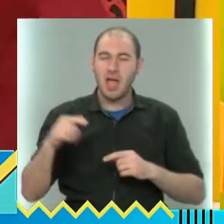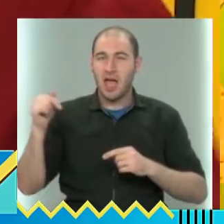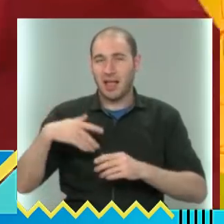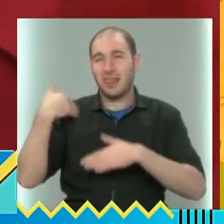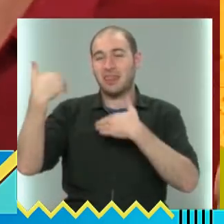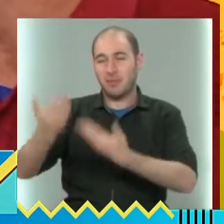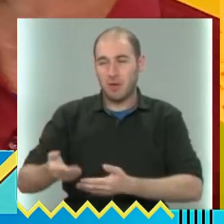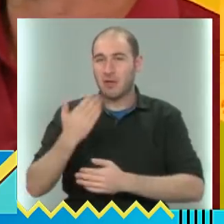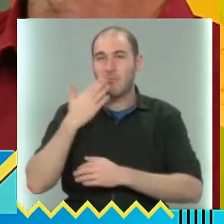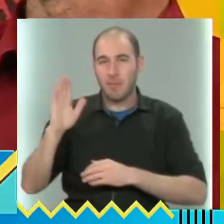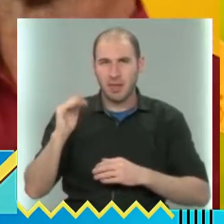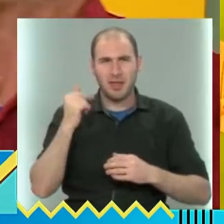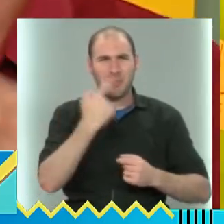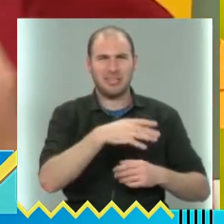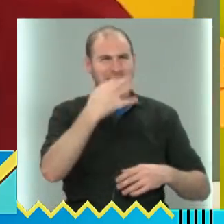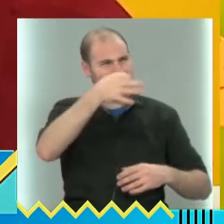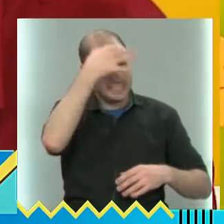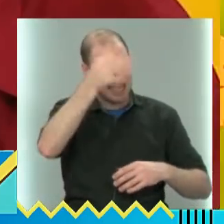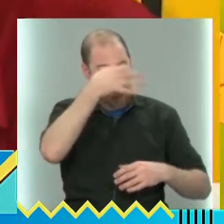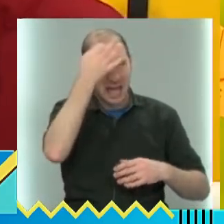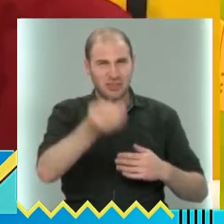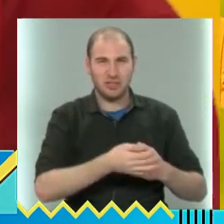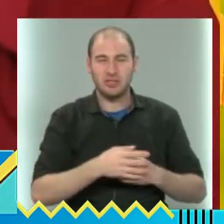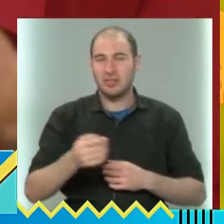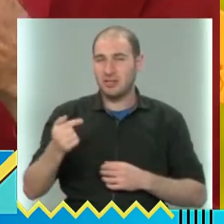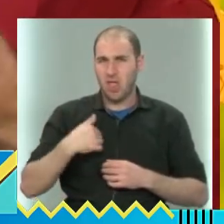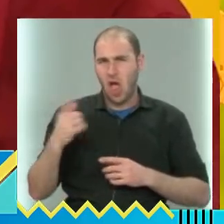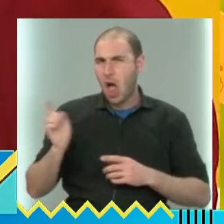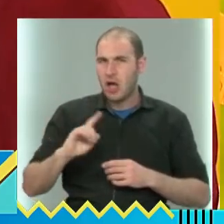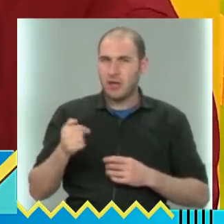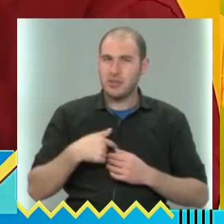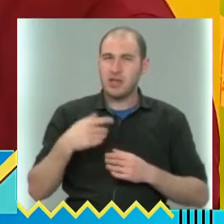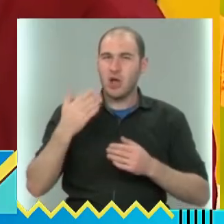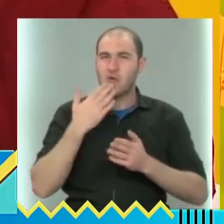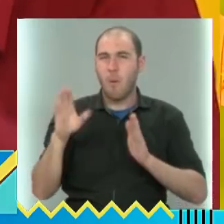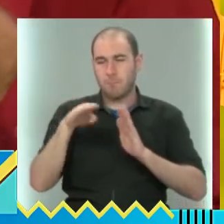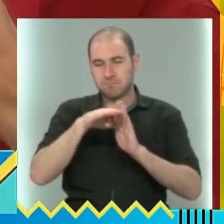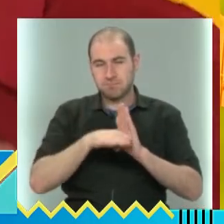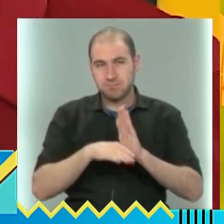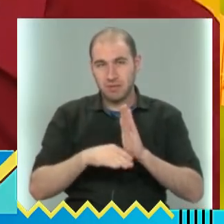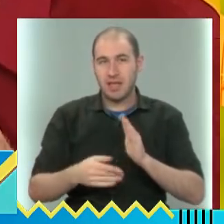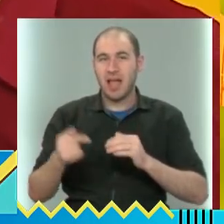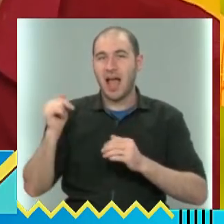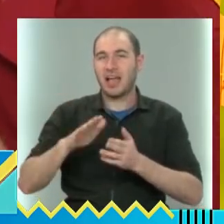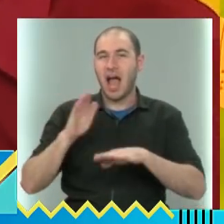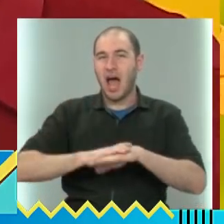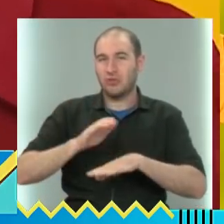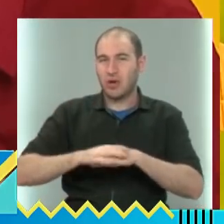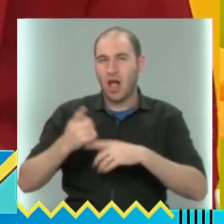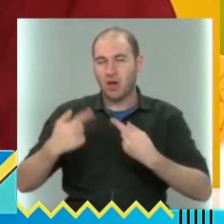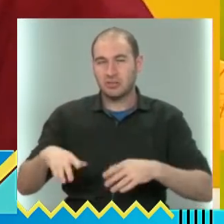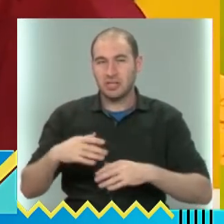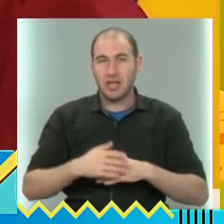meses después. Estás dramatizando una situación. No dramatizo, estoy diciendo que hay un incumplimiento sistemático de lo que la propia autoridad de